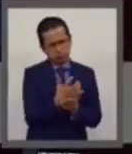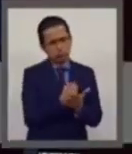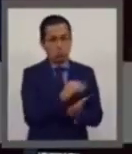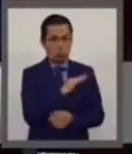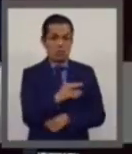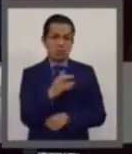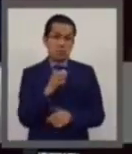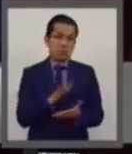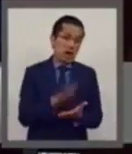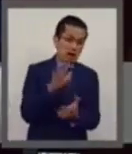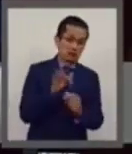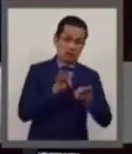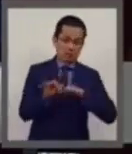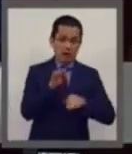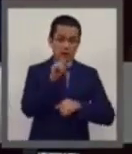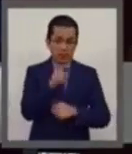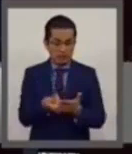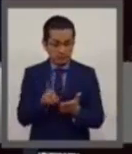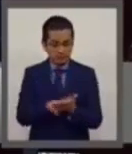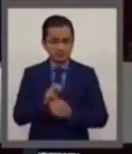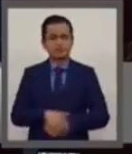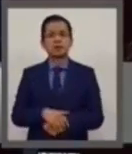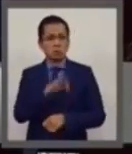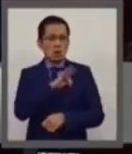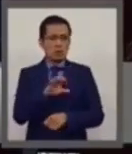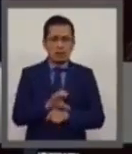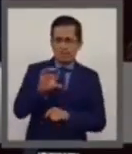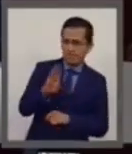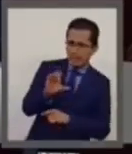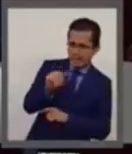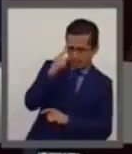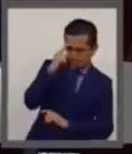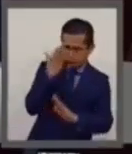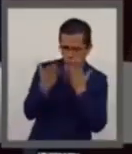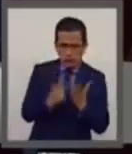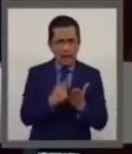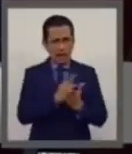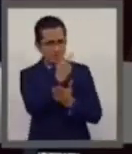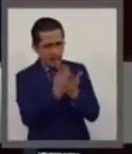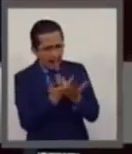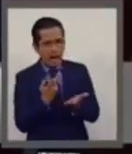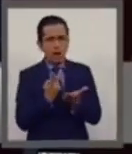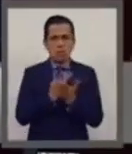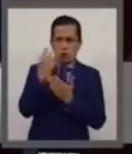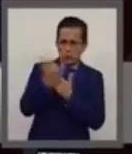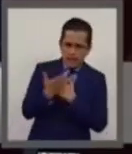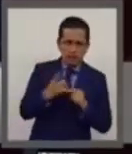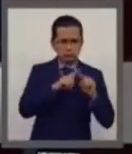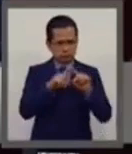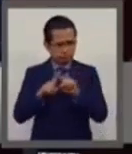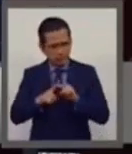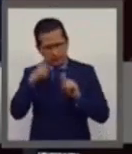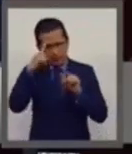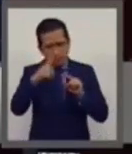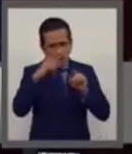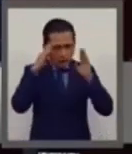fuentes de empleo. Se podrían financiar estudios, planes, evaluaciones, programas y proyectos